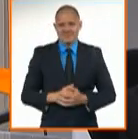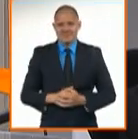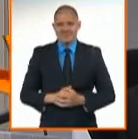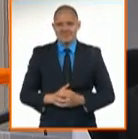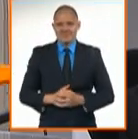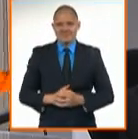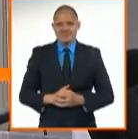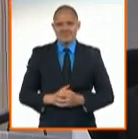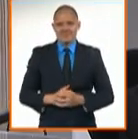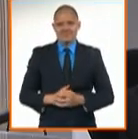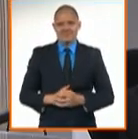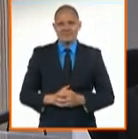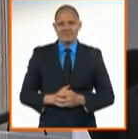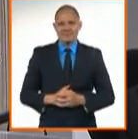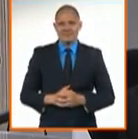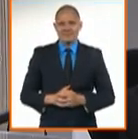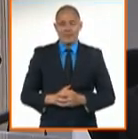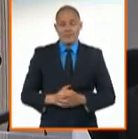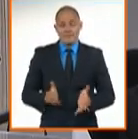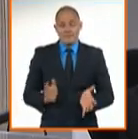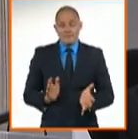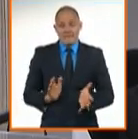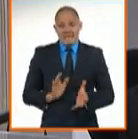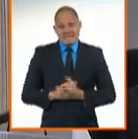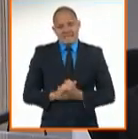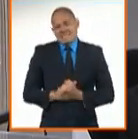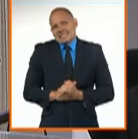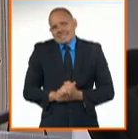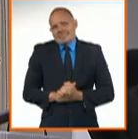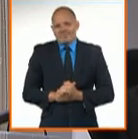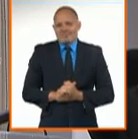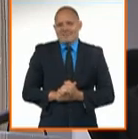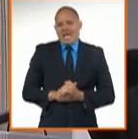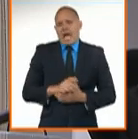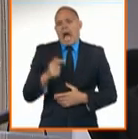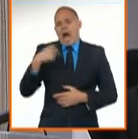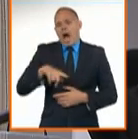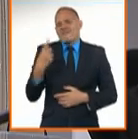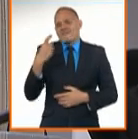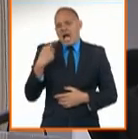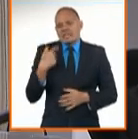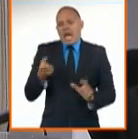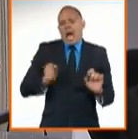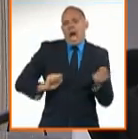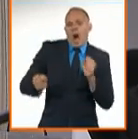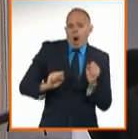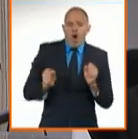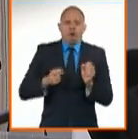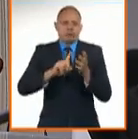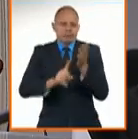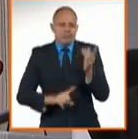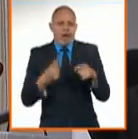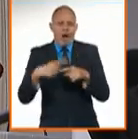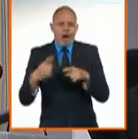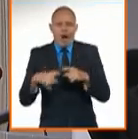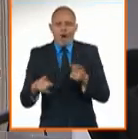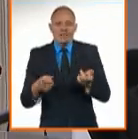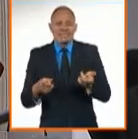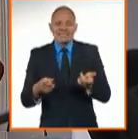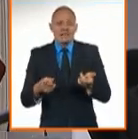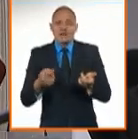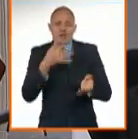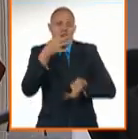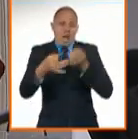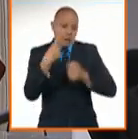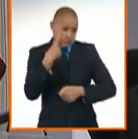redonda resulta muy difícil hablar de ahorro cuando en cuando estamos en situación de emergencia y